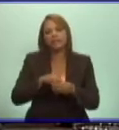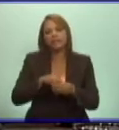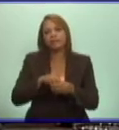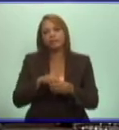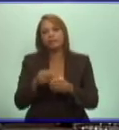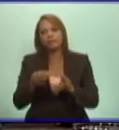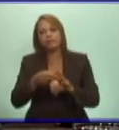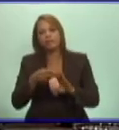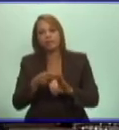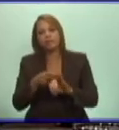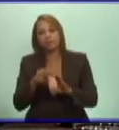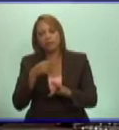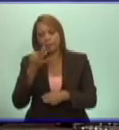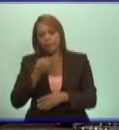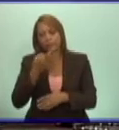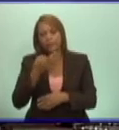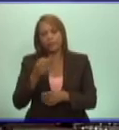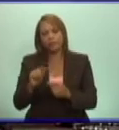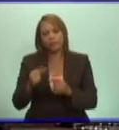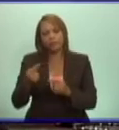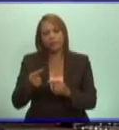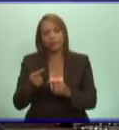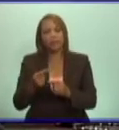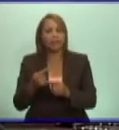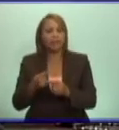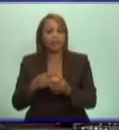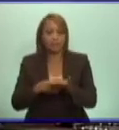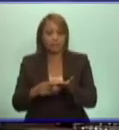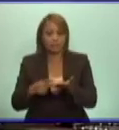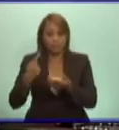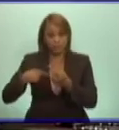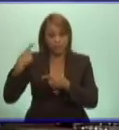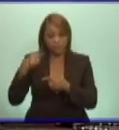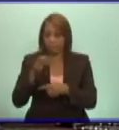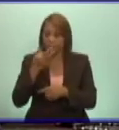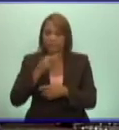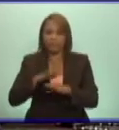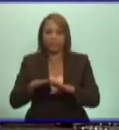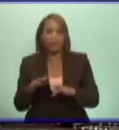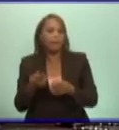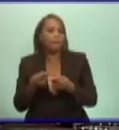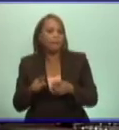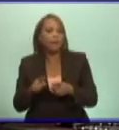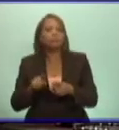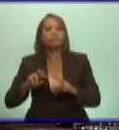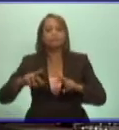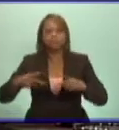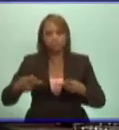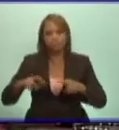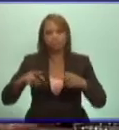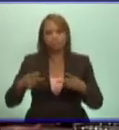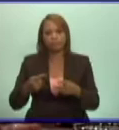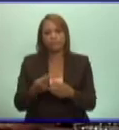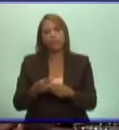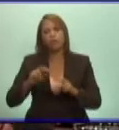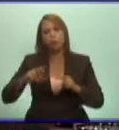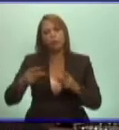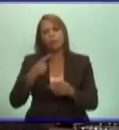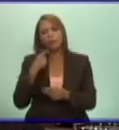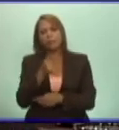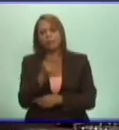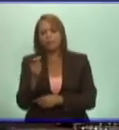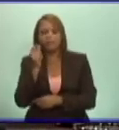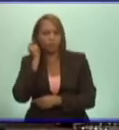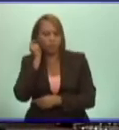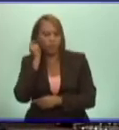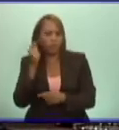seguramente tendrás para hablar, aun cuando ya la semana pasada se abordaron estas temáticas. Pero quiero volver con la profesora,